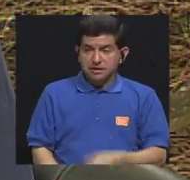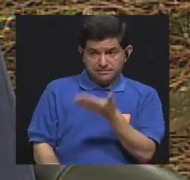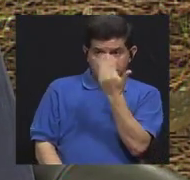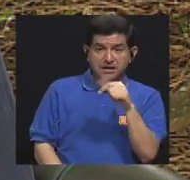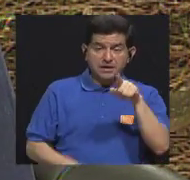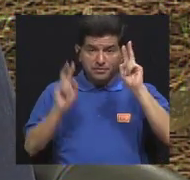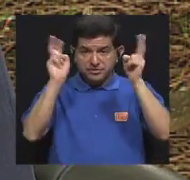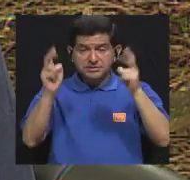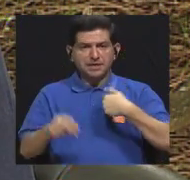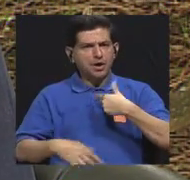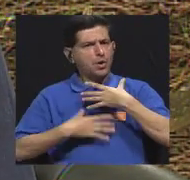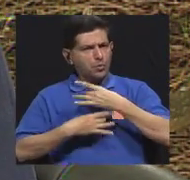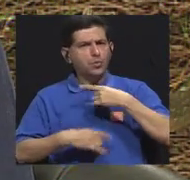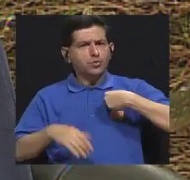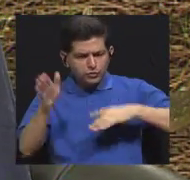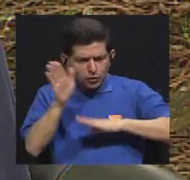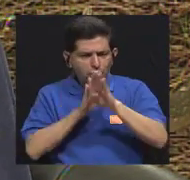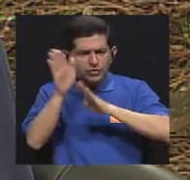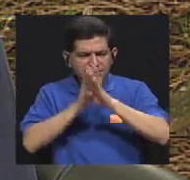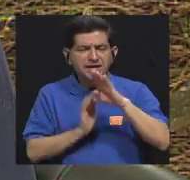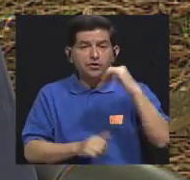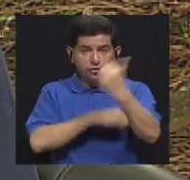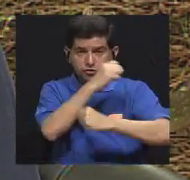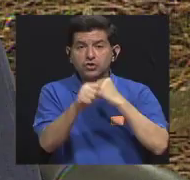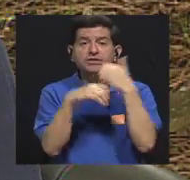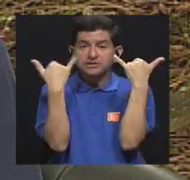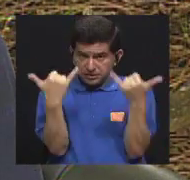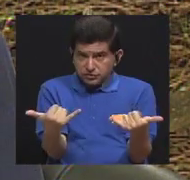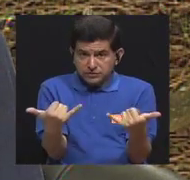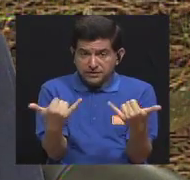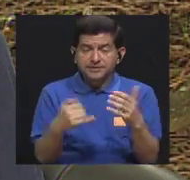muchísimo la atención, es en lo que me desarrollo desde hace 10 años.